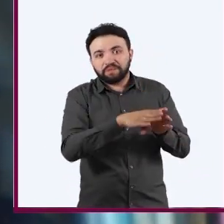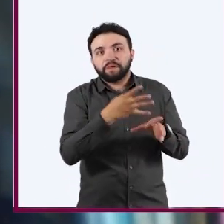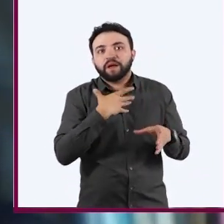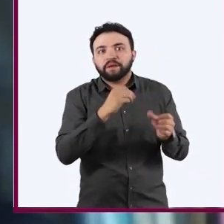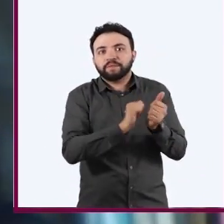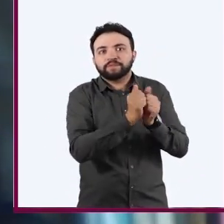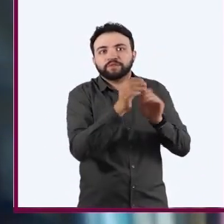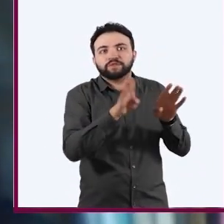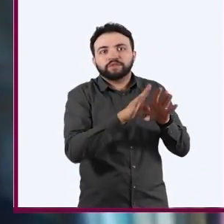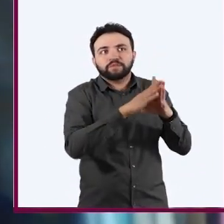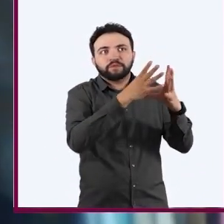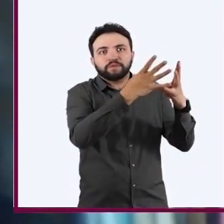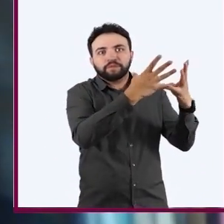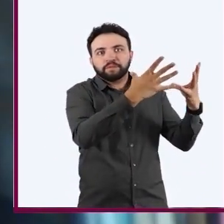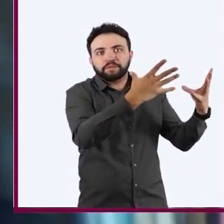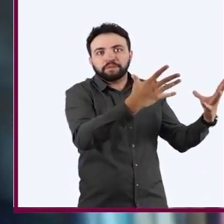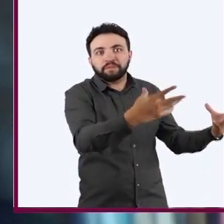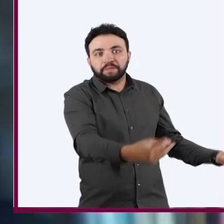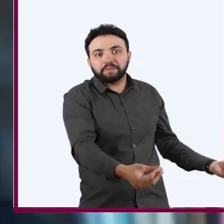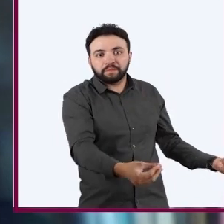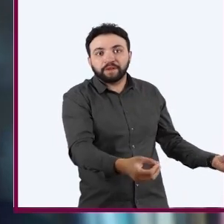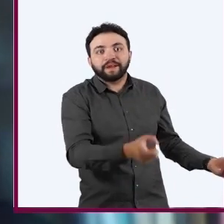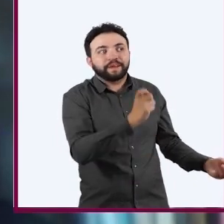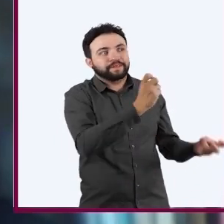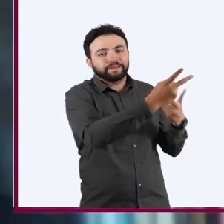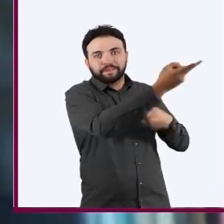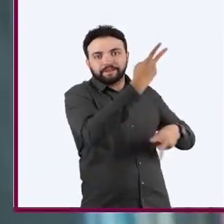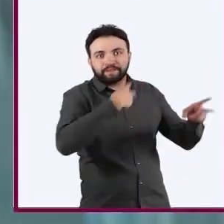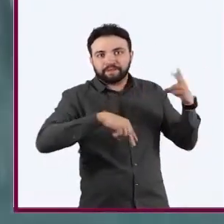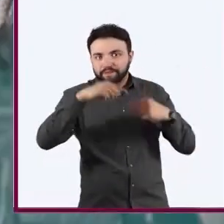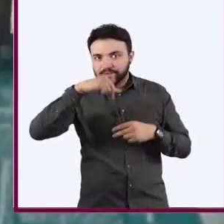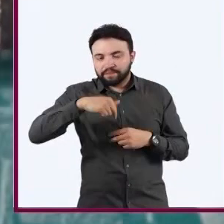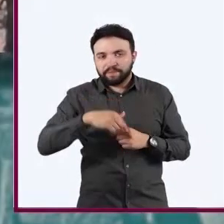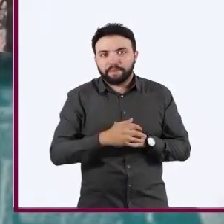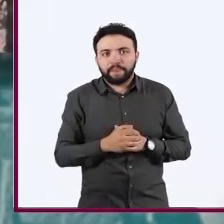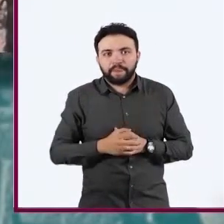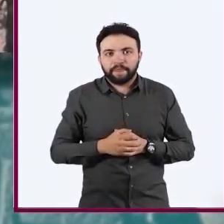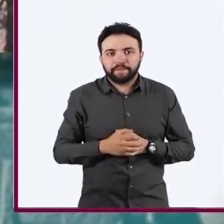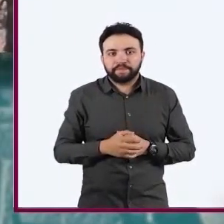despoblando, estaba siendo abandonada.